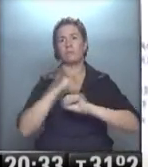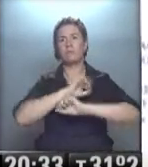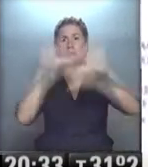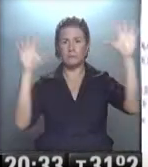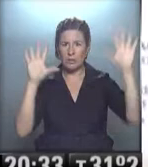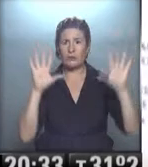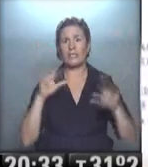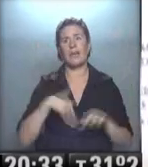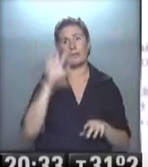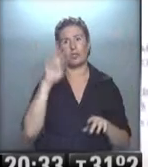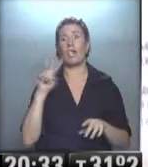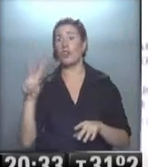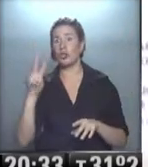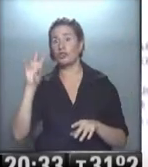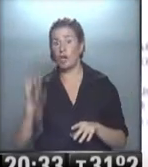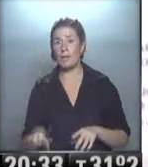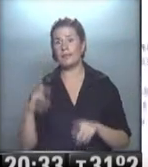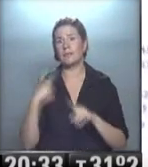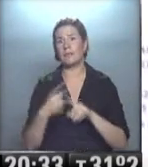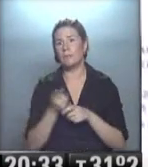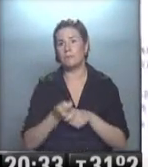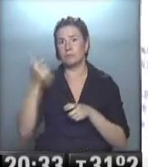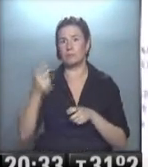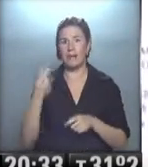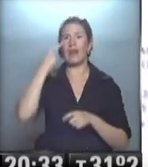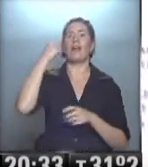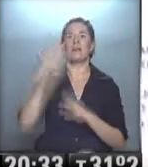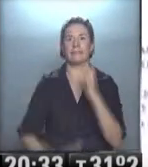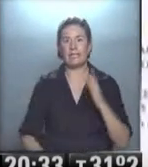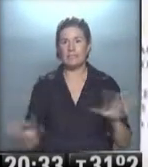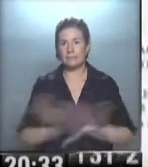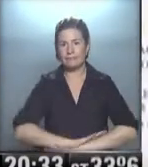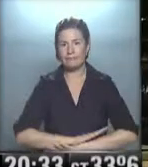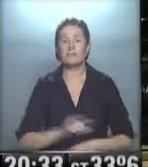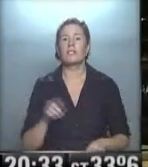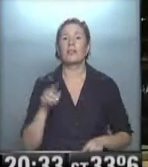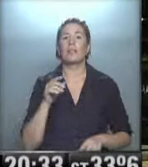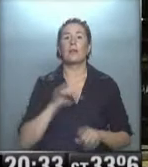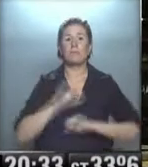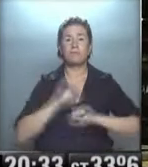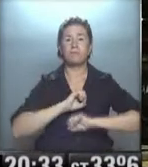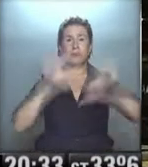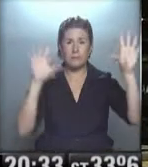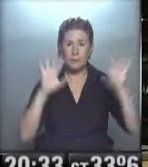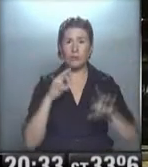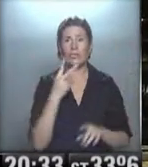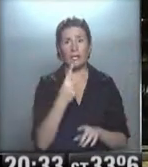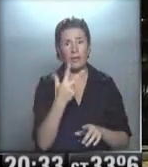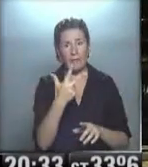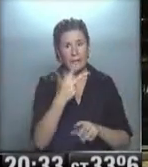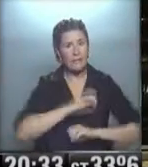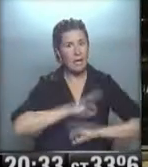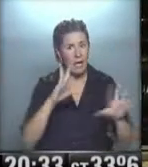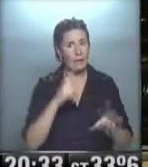heridos por corcho. De esos heridos tenemos, de los de pirotecnia, 3 graves, 2 con estallido ocular severo, que van a